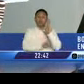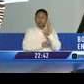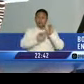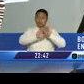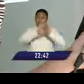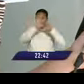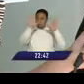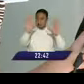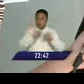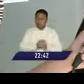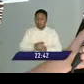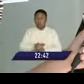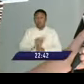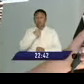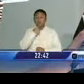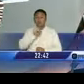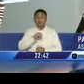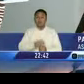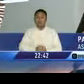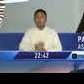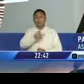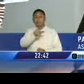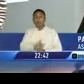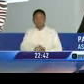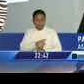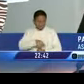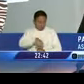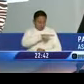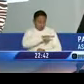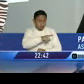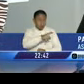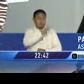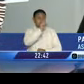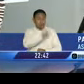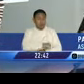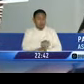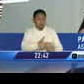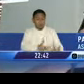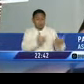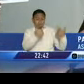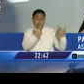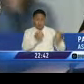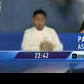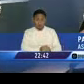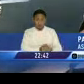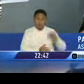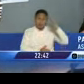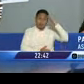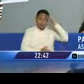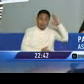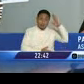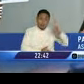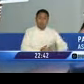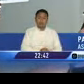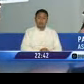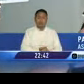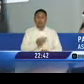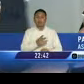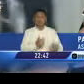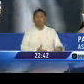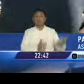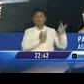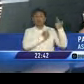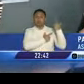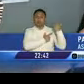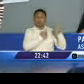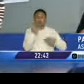Constitución solamente da paso a que quienes pueden hacer uso de la fuerza es la Policía Nacional, y solamente